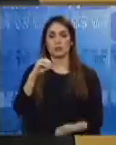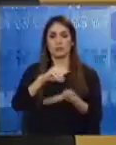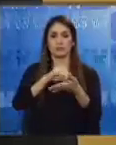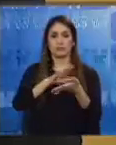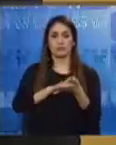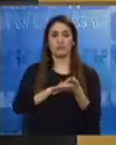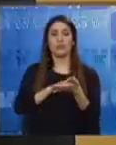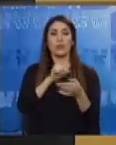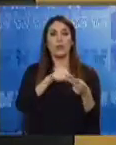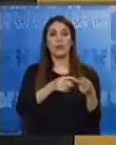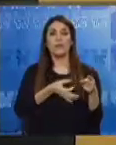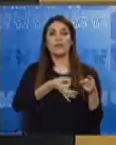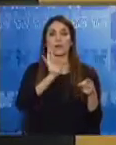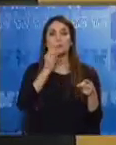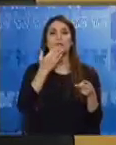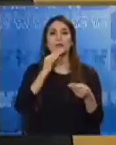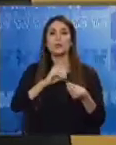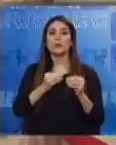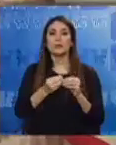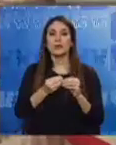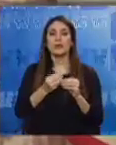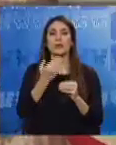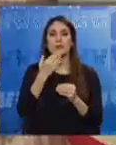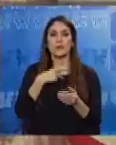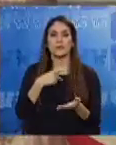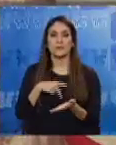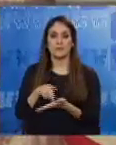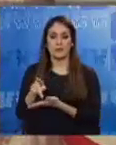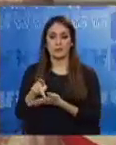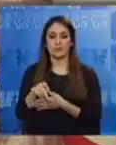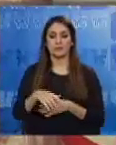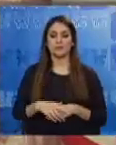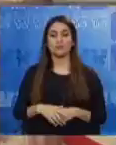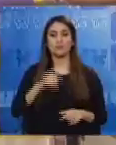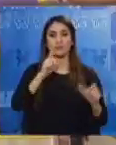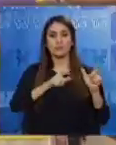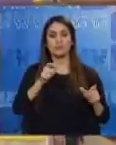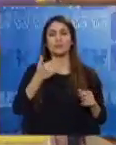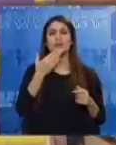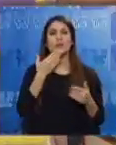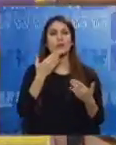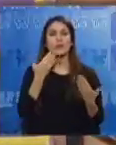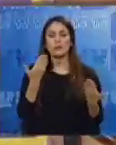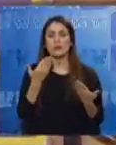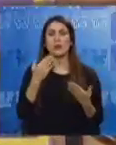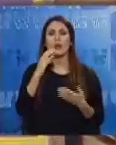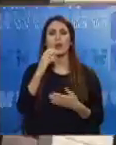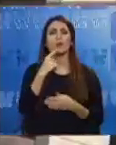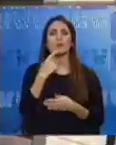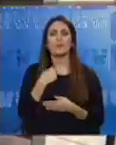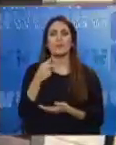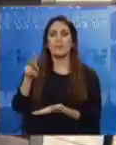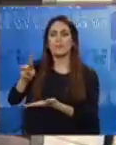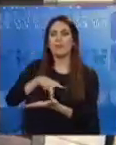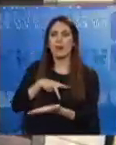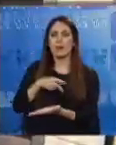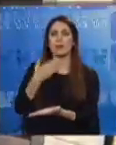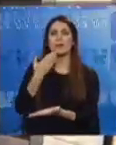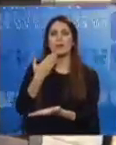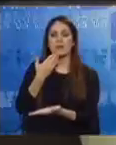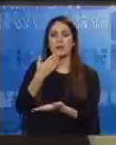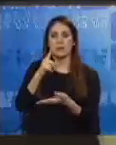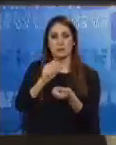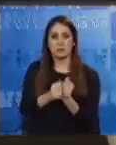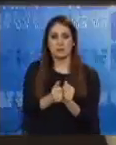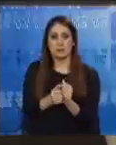una opción que no nos aparece a nosotros, que es el de cobro. Los objetivos son que los comerciantes conozcan los beneficios de cobrar con este sistema electrónico y terminar el